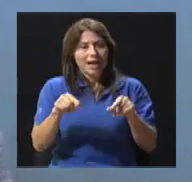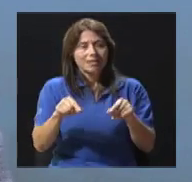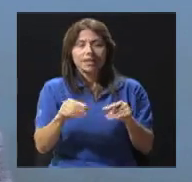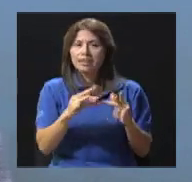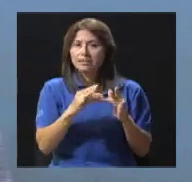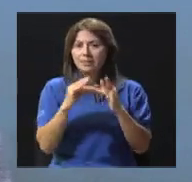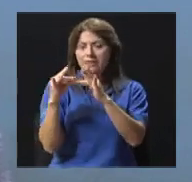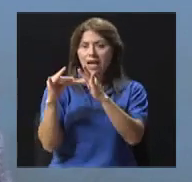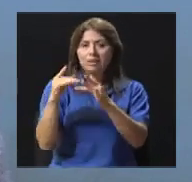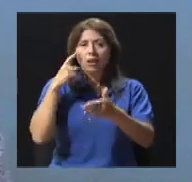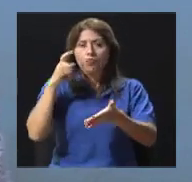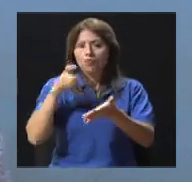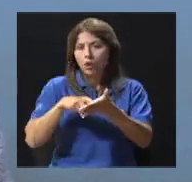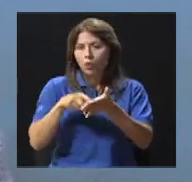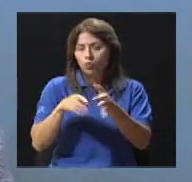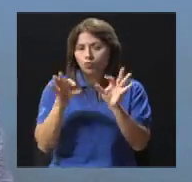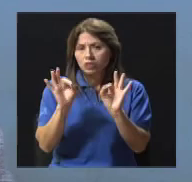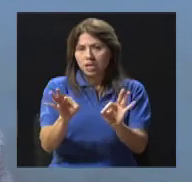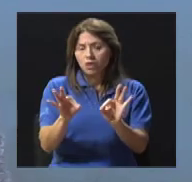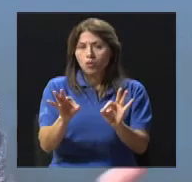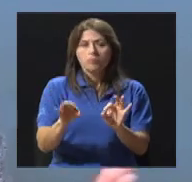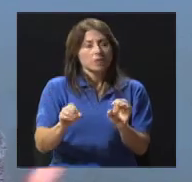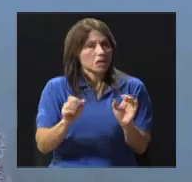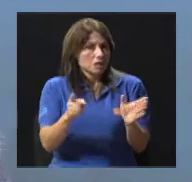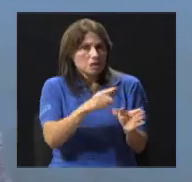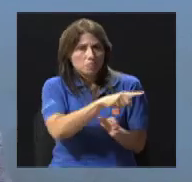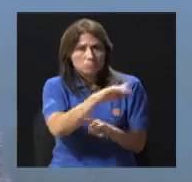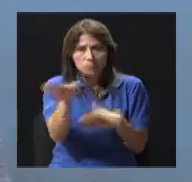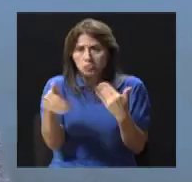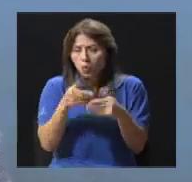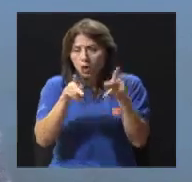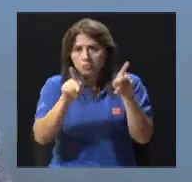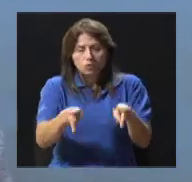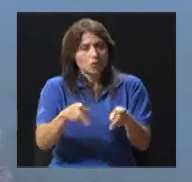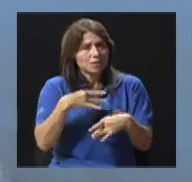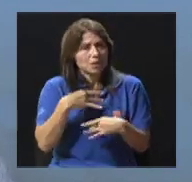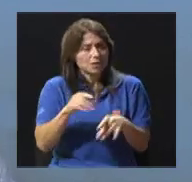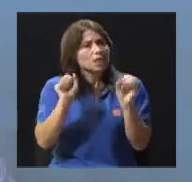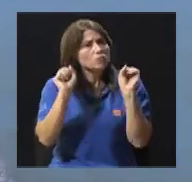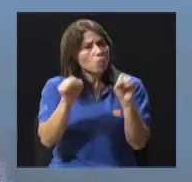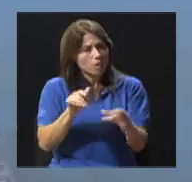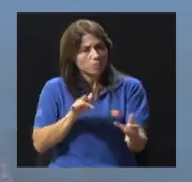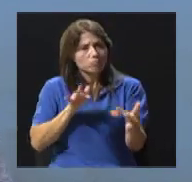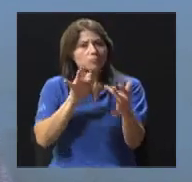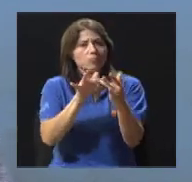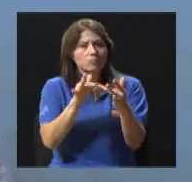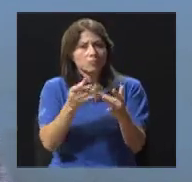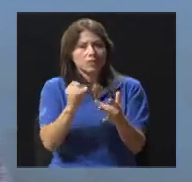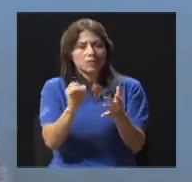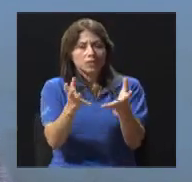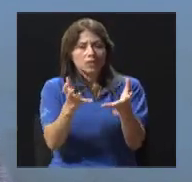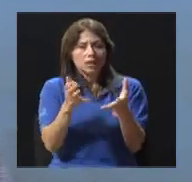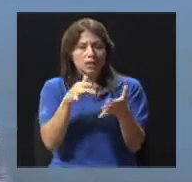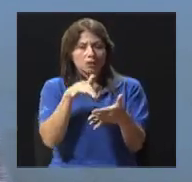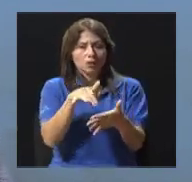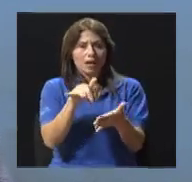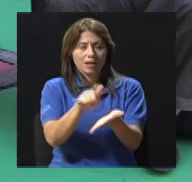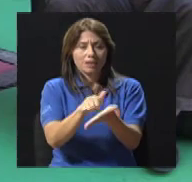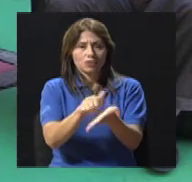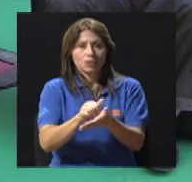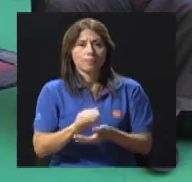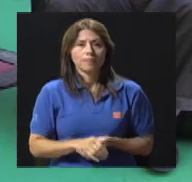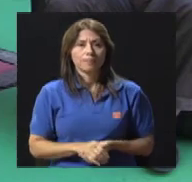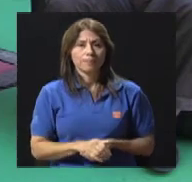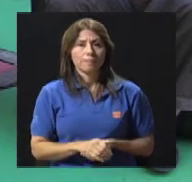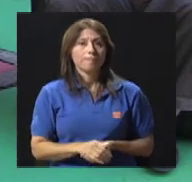muy especializado, muy reconocido y que está disponible para toda la población que esté interesada en estudiar ese tipo específico de cáncer. Nos